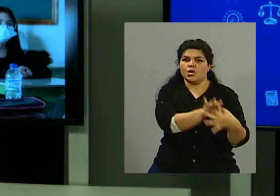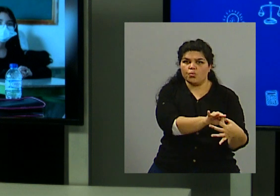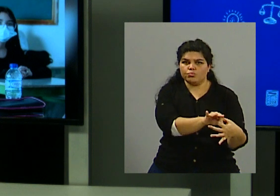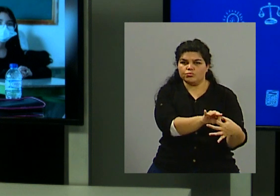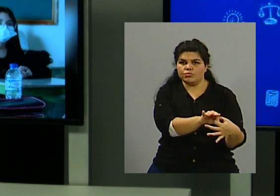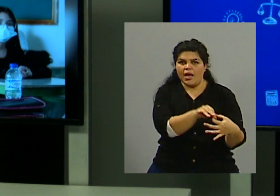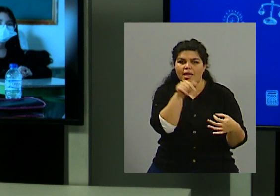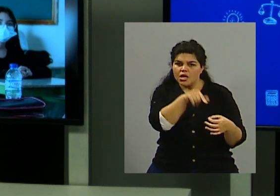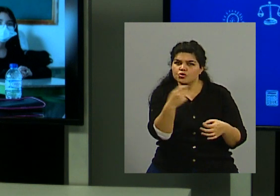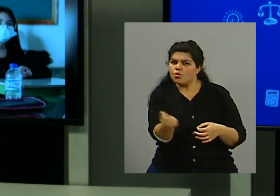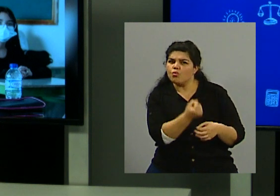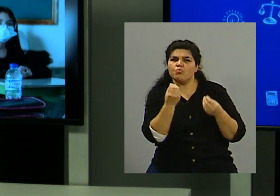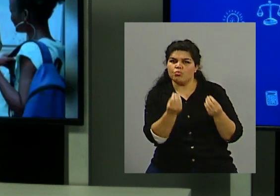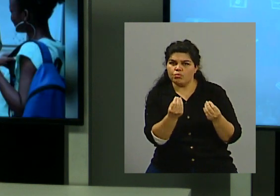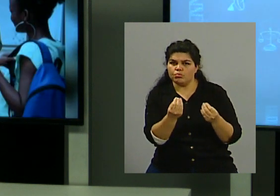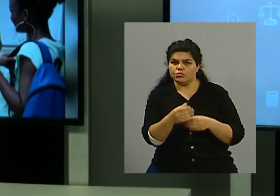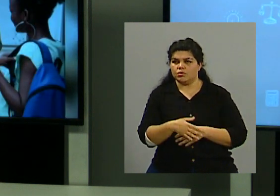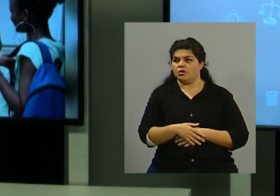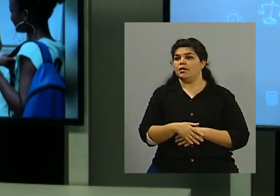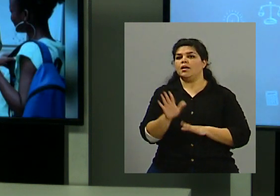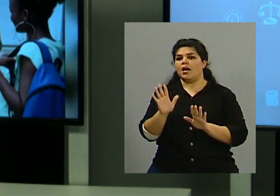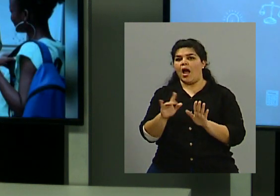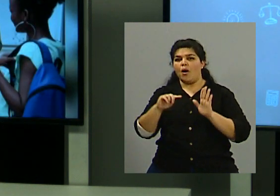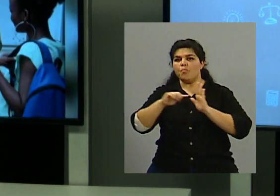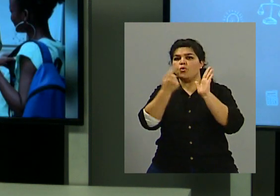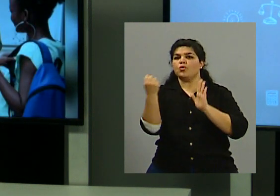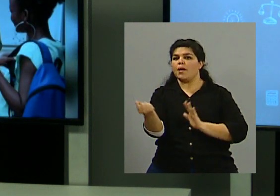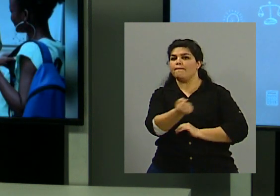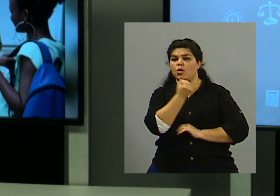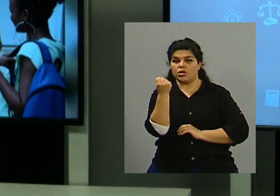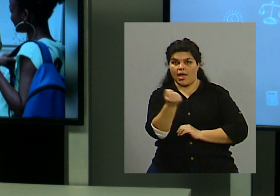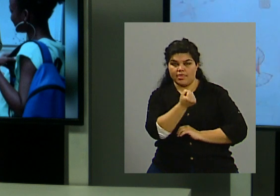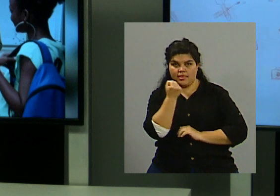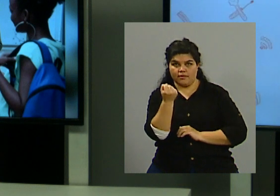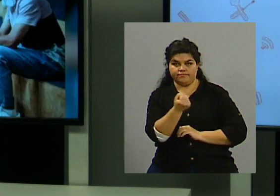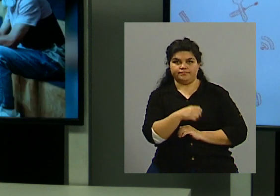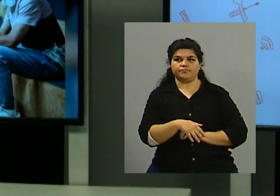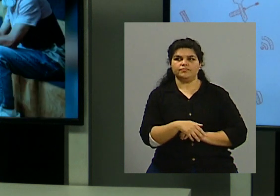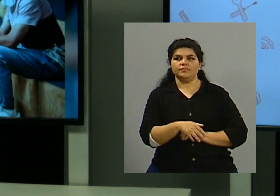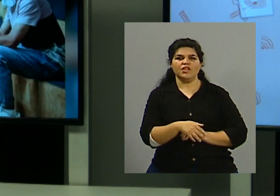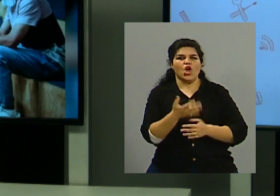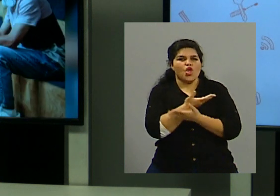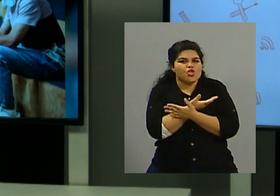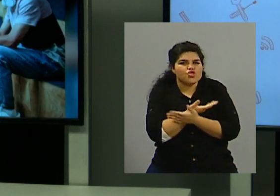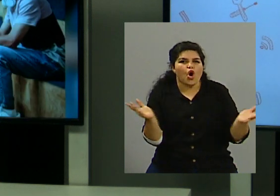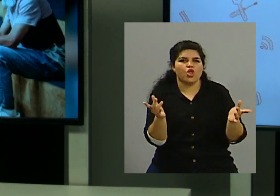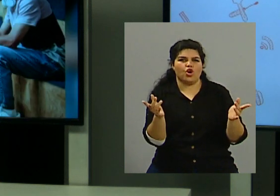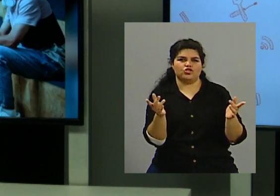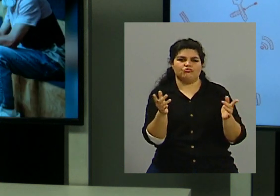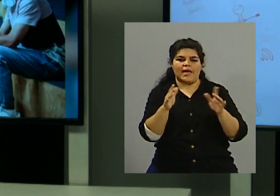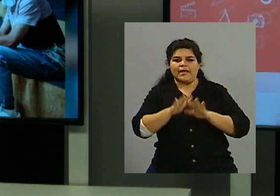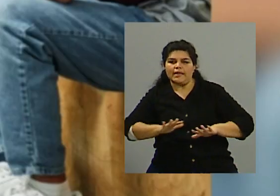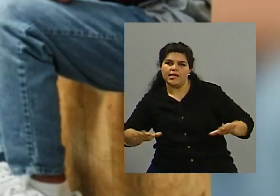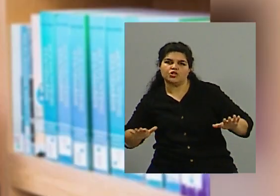mirada, como un punto bisagra. Pasamos, o todas las personas, no quiero hablar de chicos porque hay algunos que